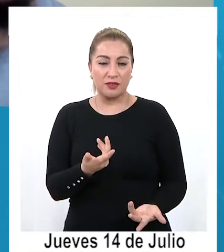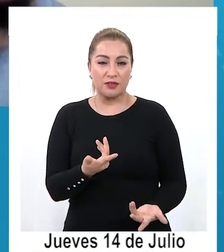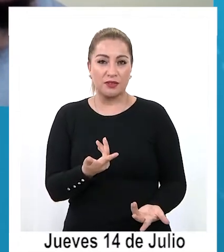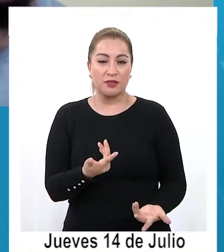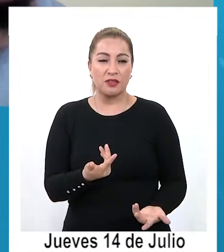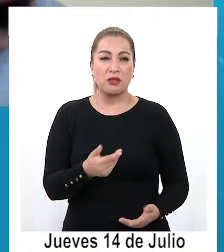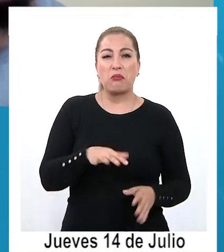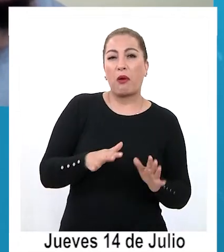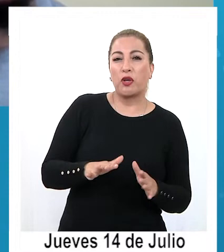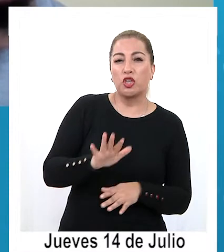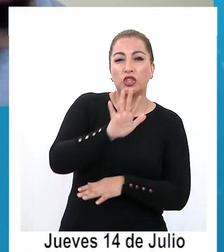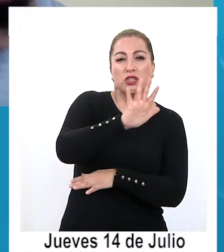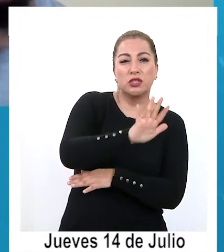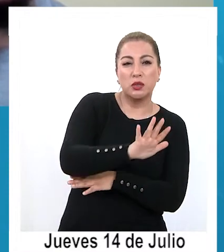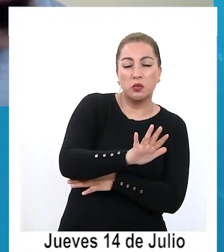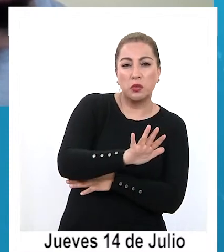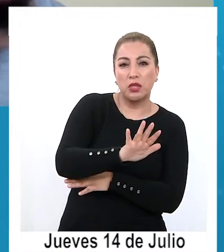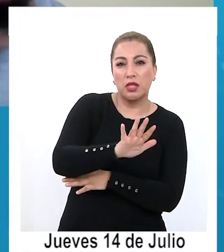un